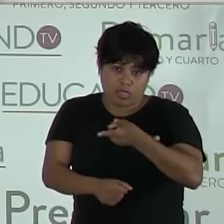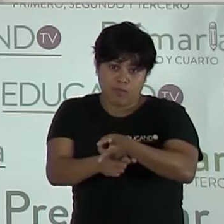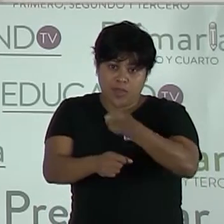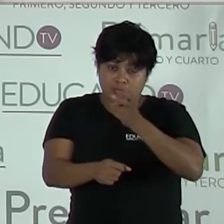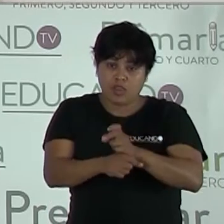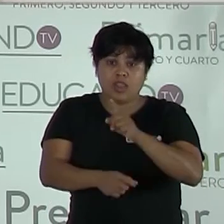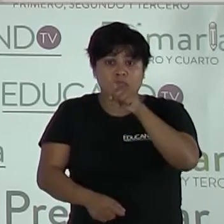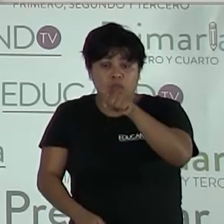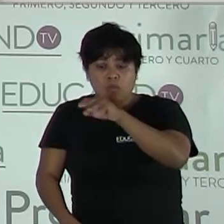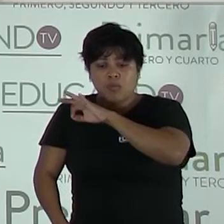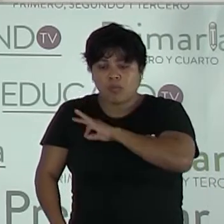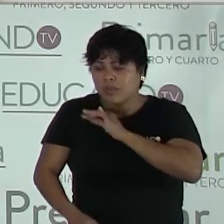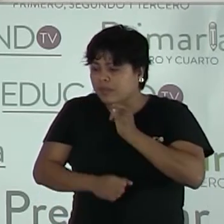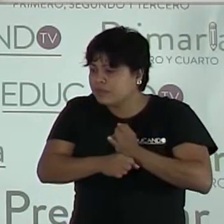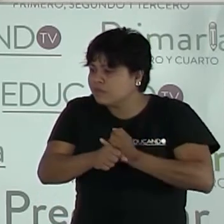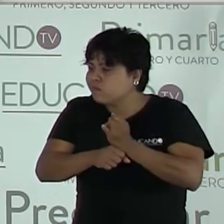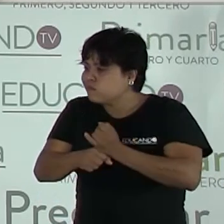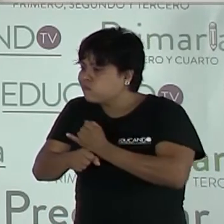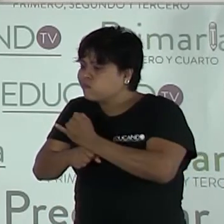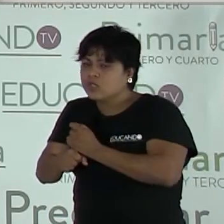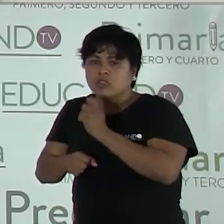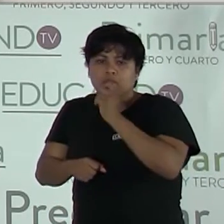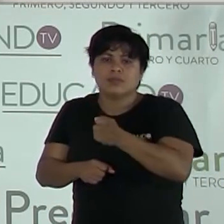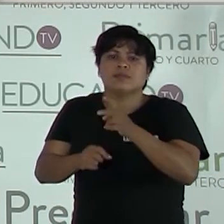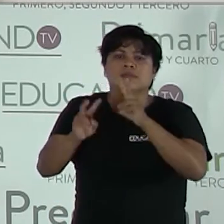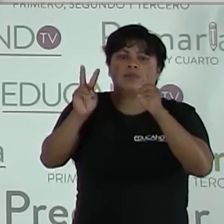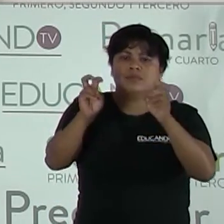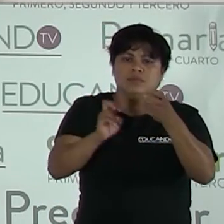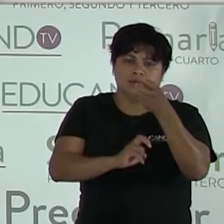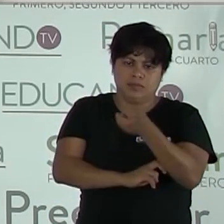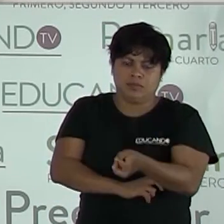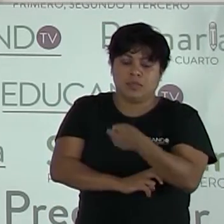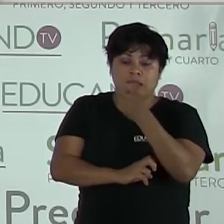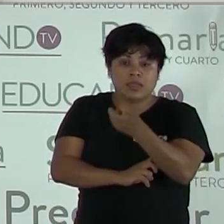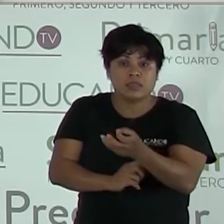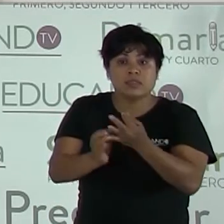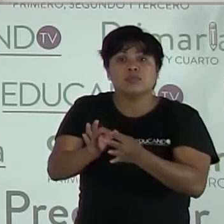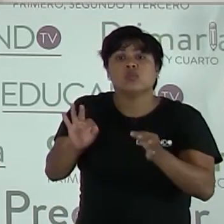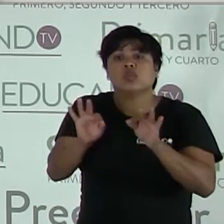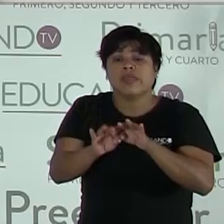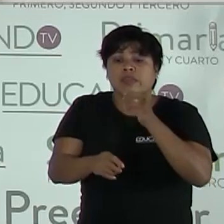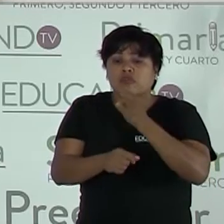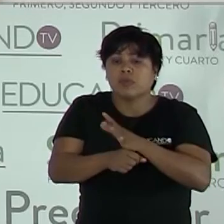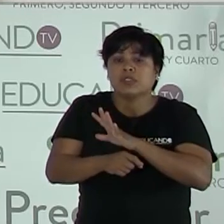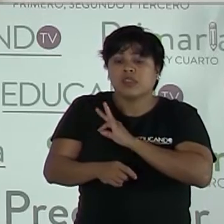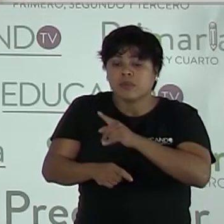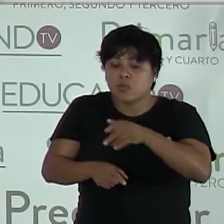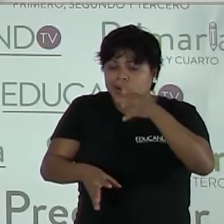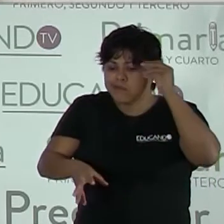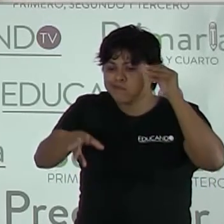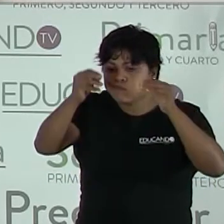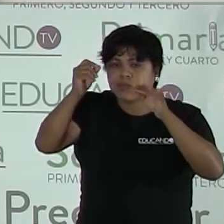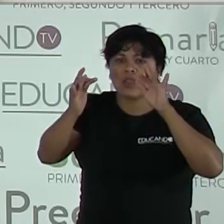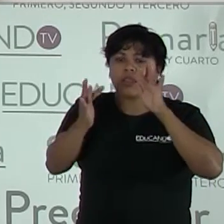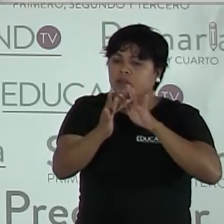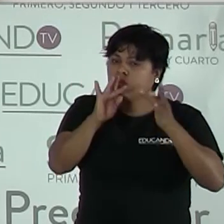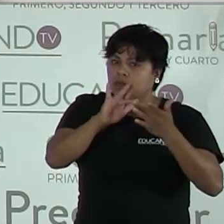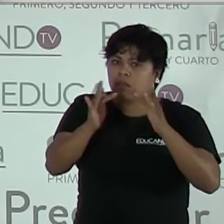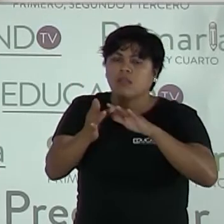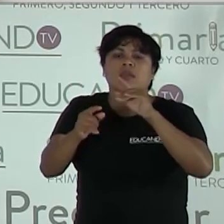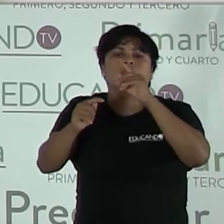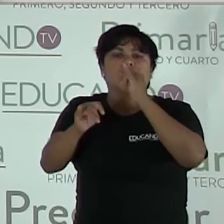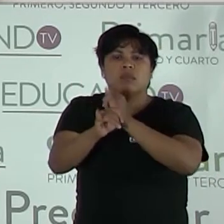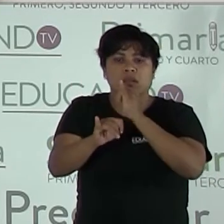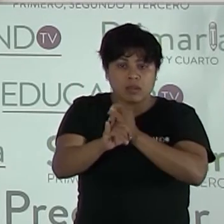Te invito a que tú puedas seguir investigando sobre este tema. Es importante que la información que tú busques en las redes sociales o